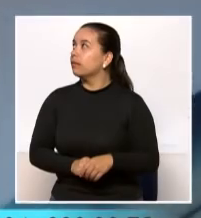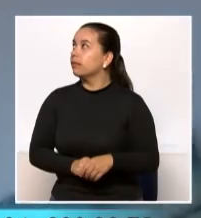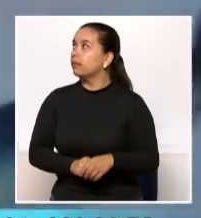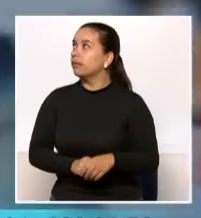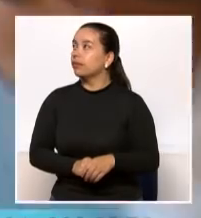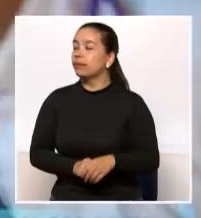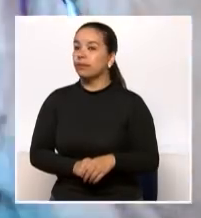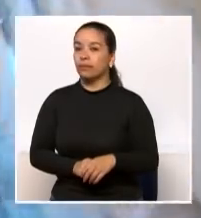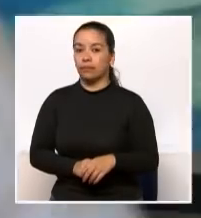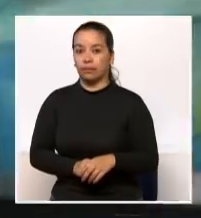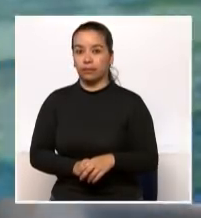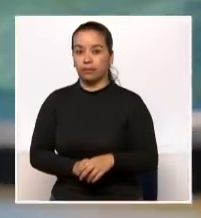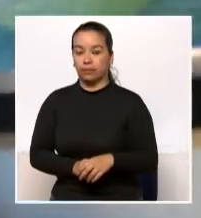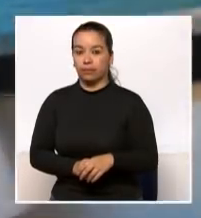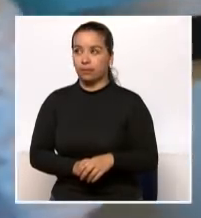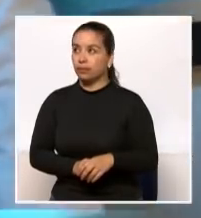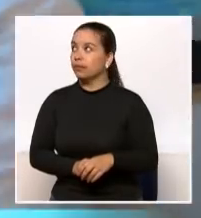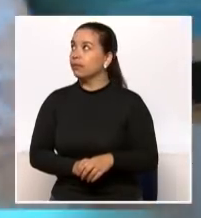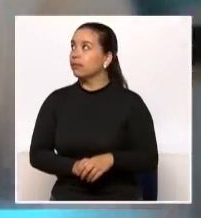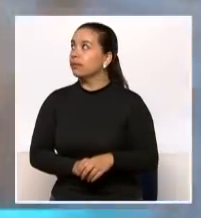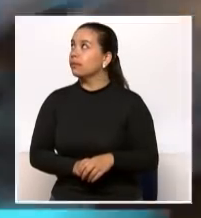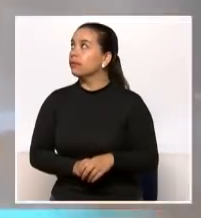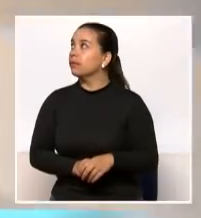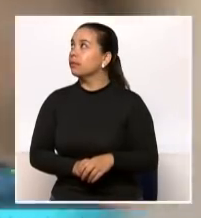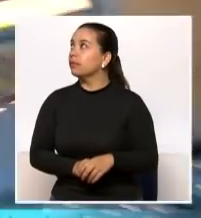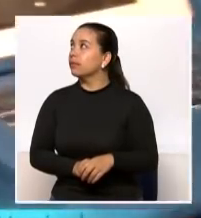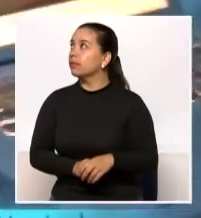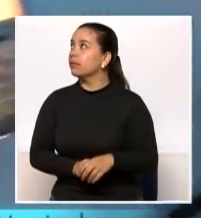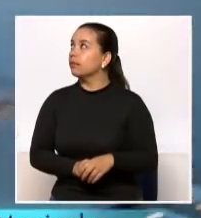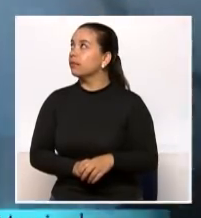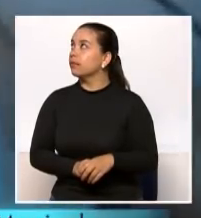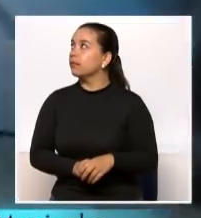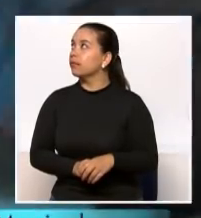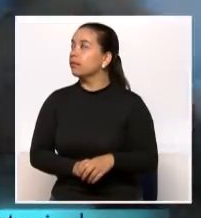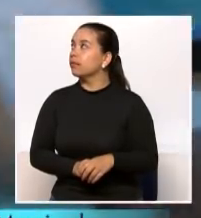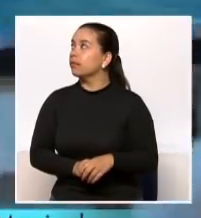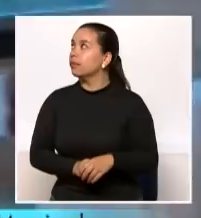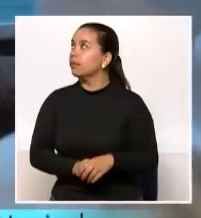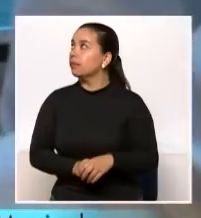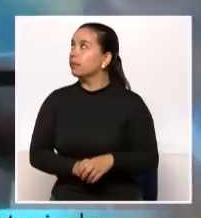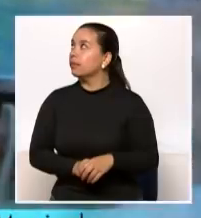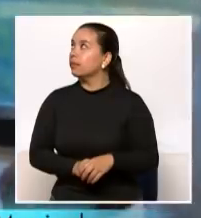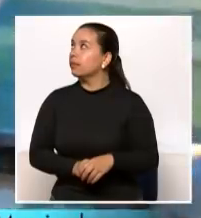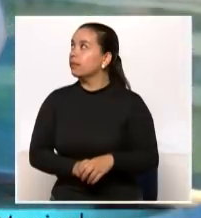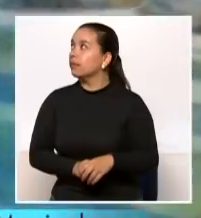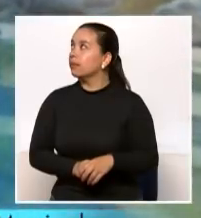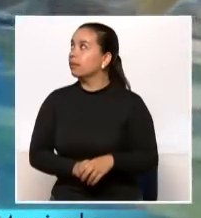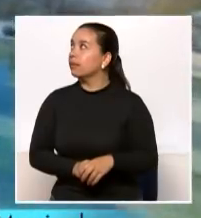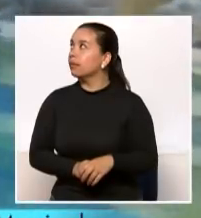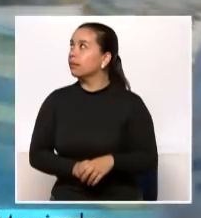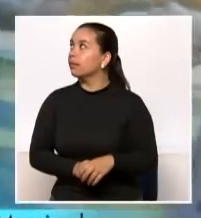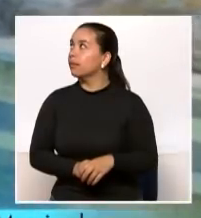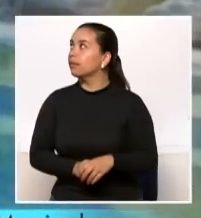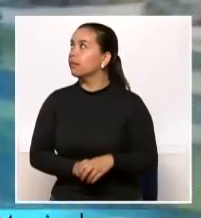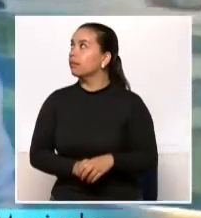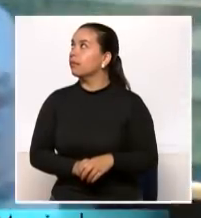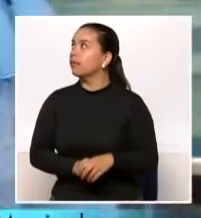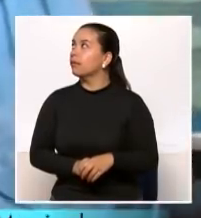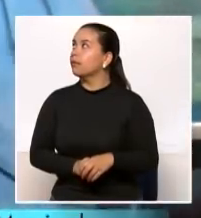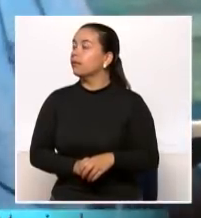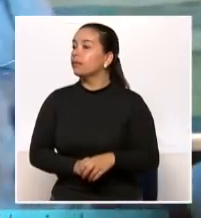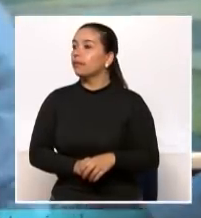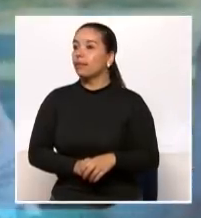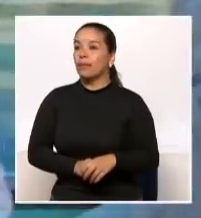Sandrita, venga, es que esté pendiente, Pocinito, que me haga la segunda con el micrófono. Entonces, volvemos a empezar